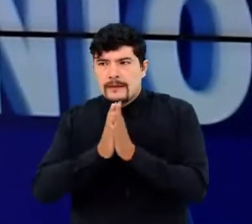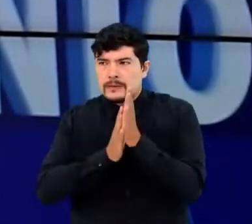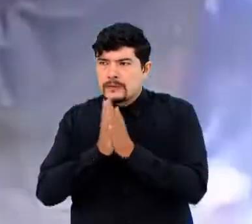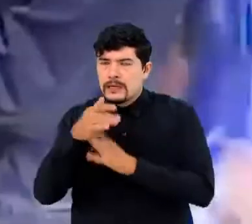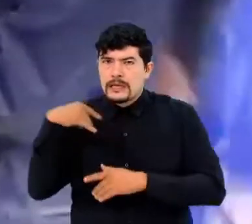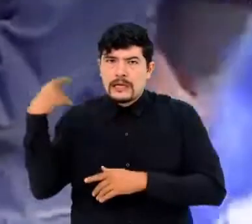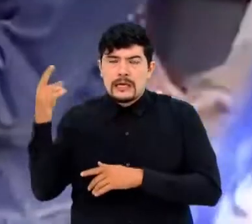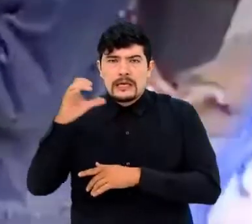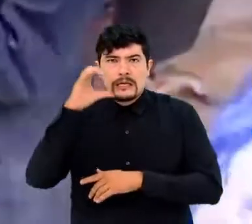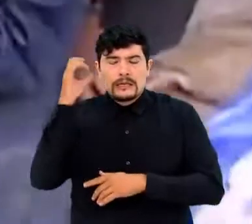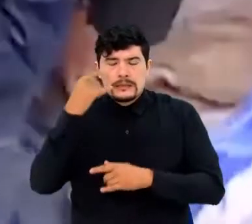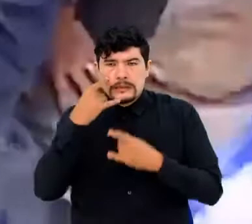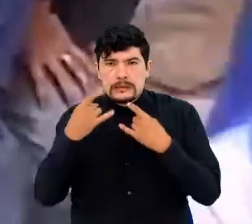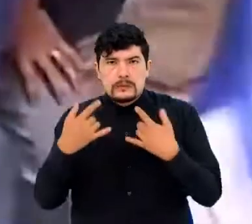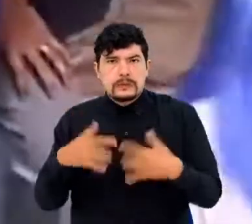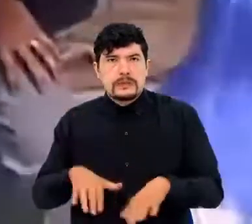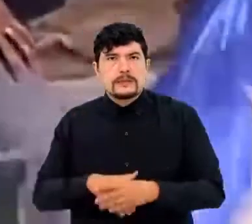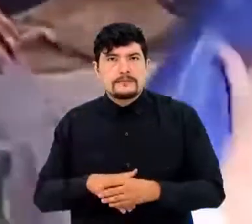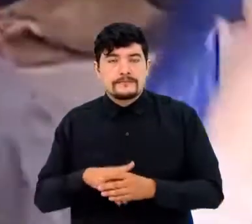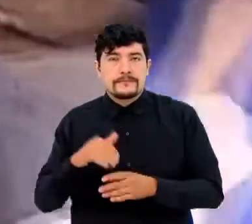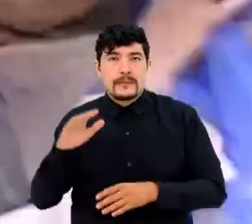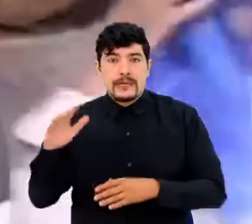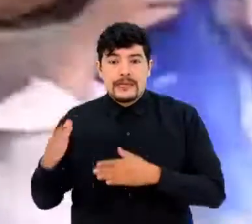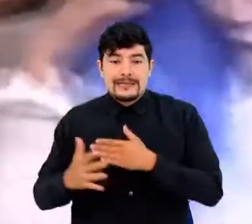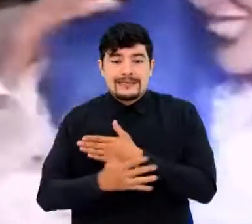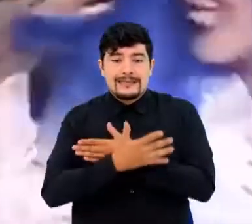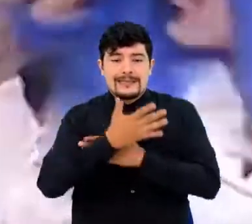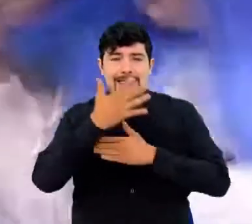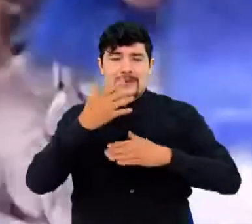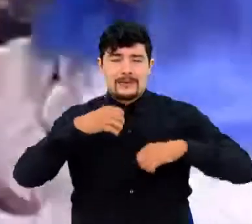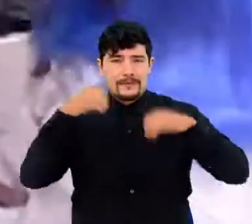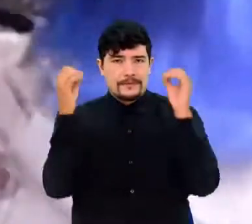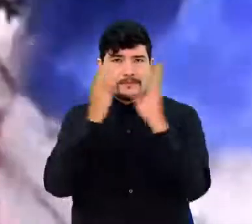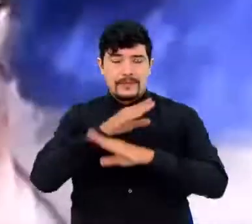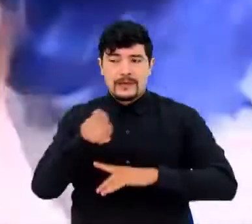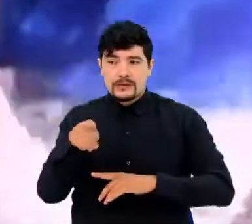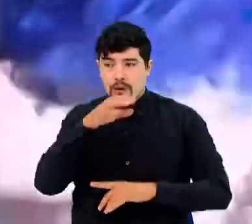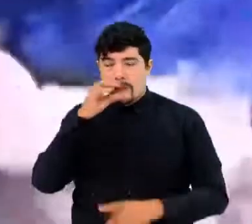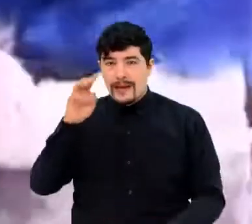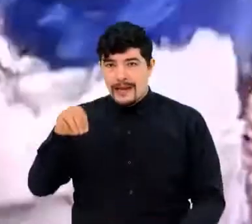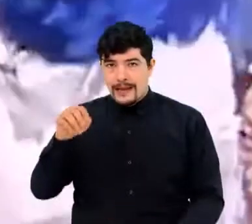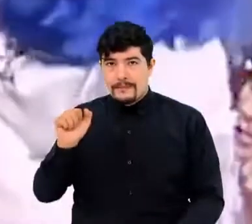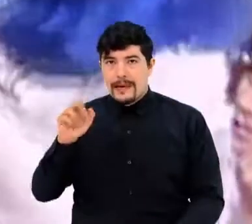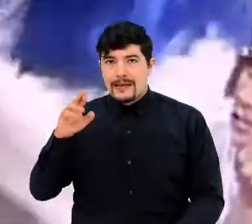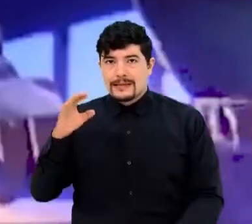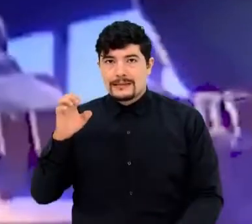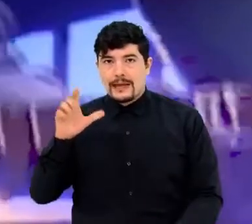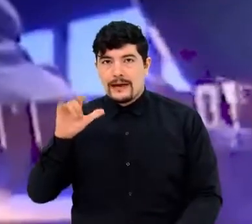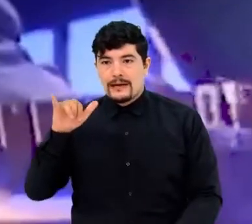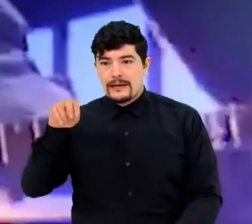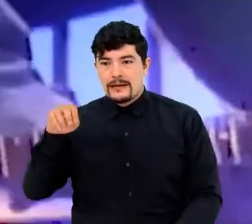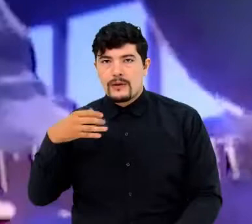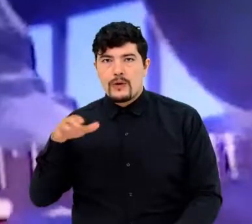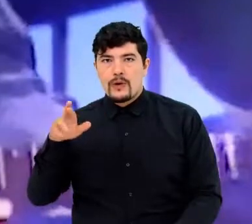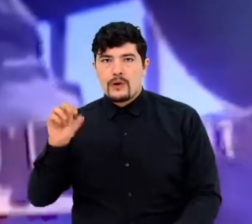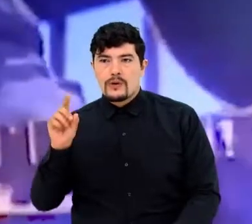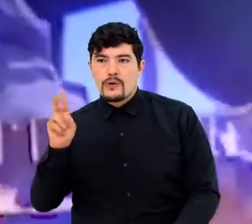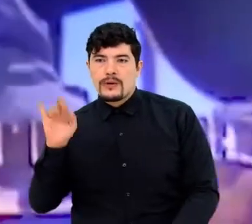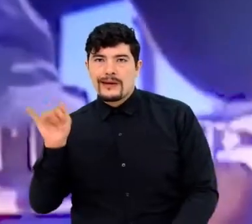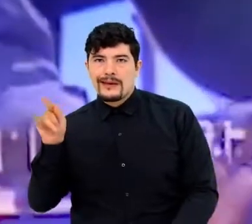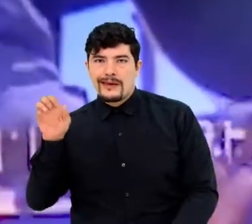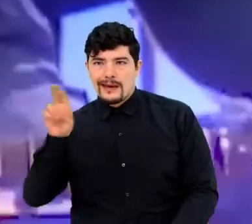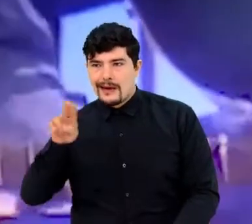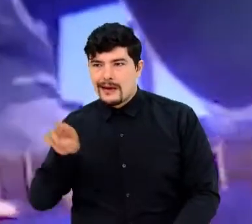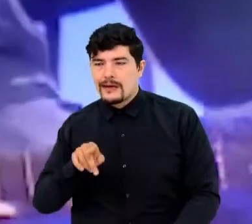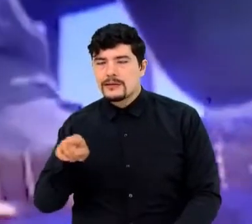a todo el país. Y es que sobre las 5 de la mañana, el histórico humorista Marcelino Rodríguez, más conocido como Mandíbula, perdió la vida a